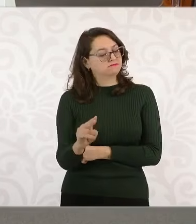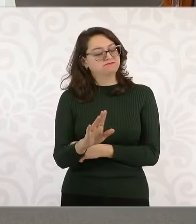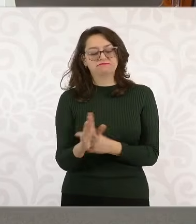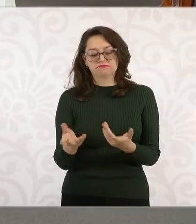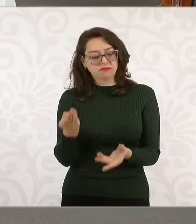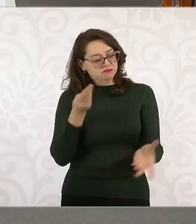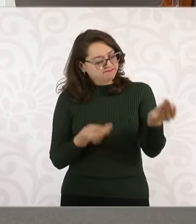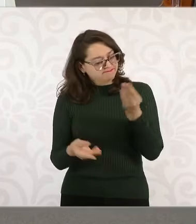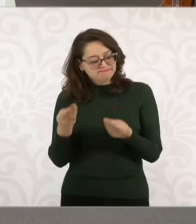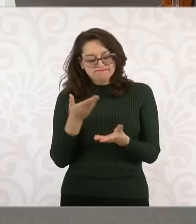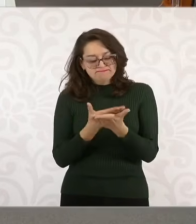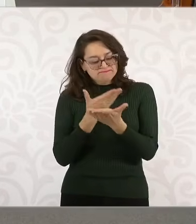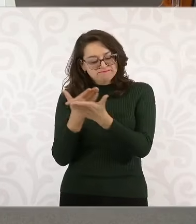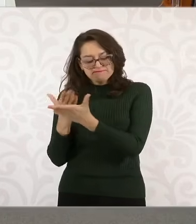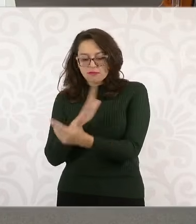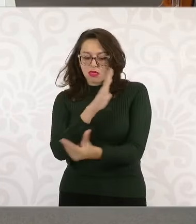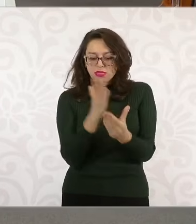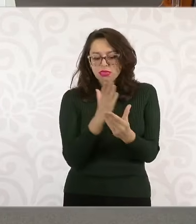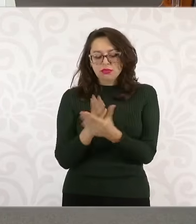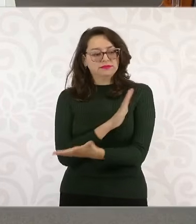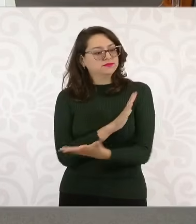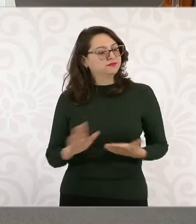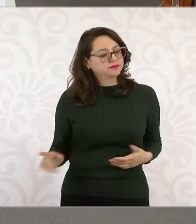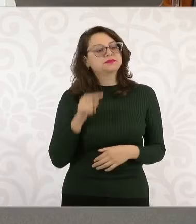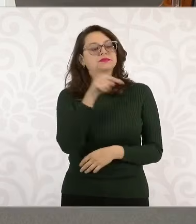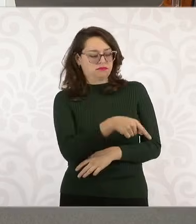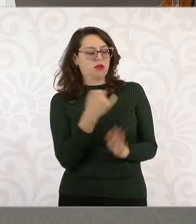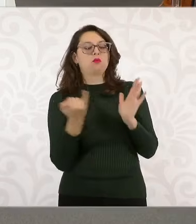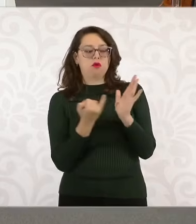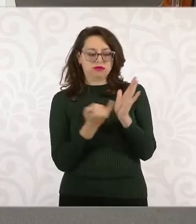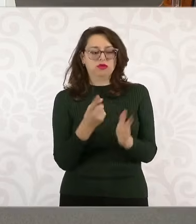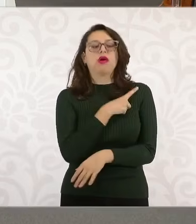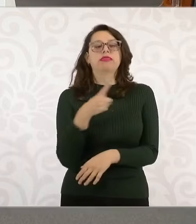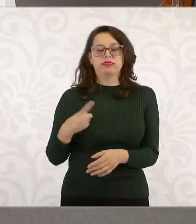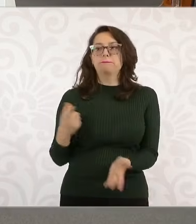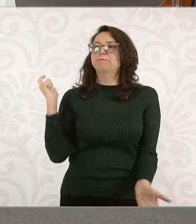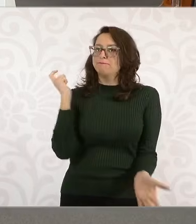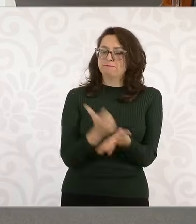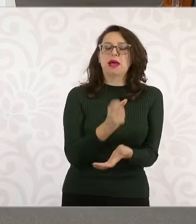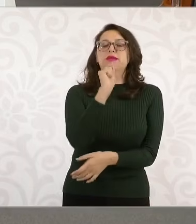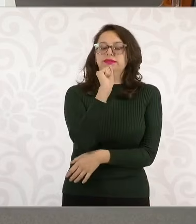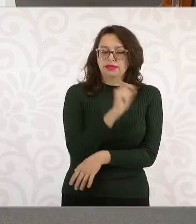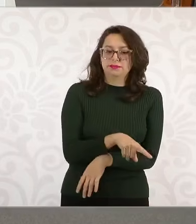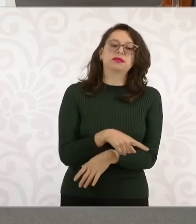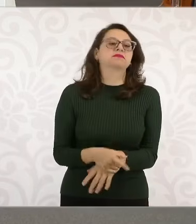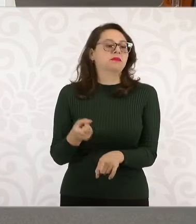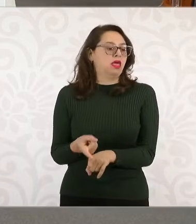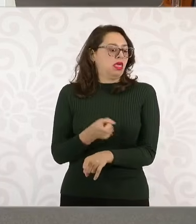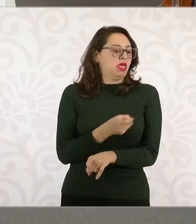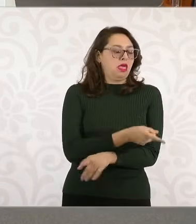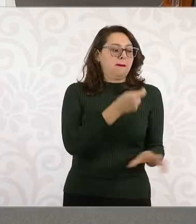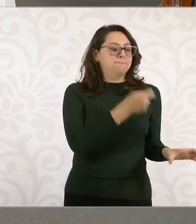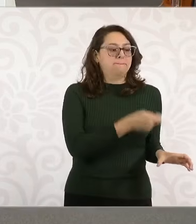confirmó la actuación de los tribunales colegiados y del Tribunal Federal de Justicia Administrativa y del